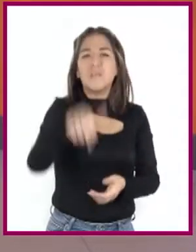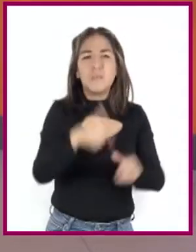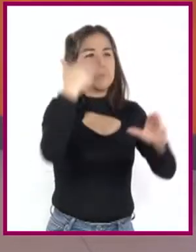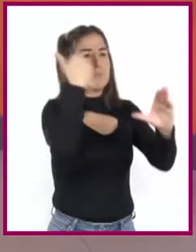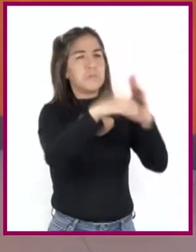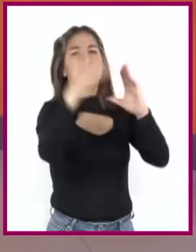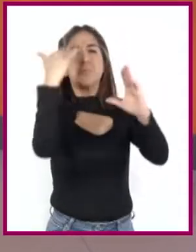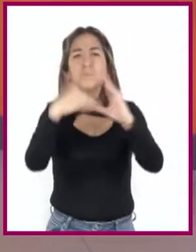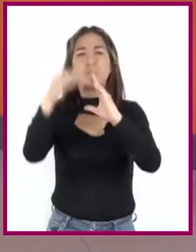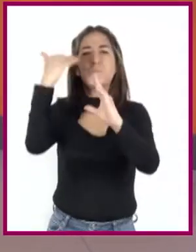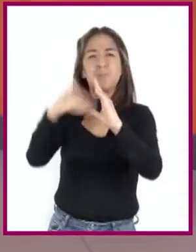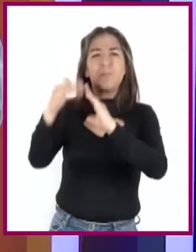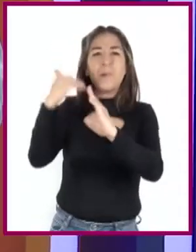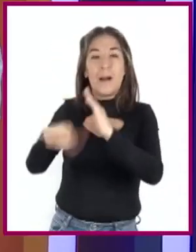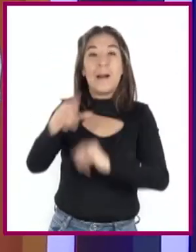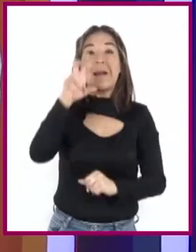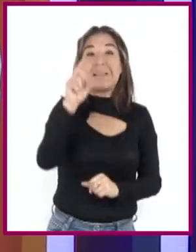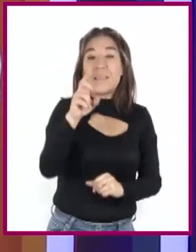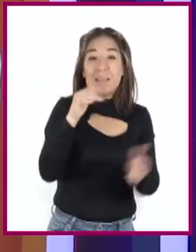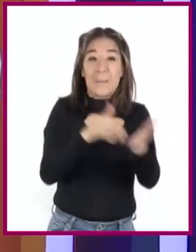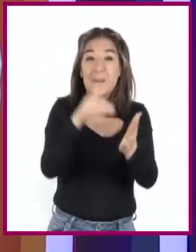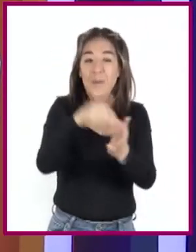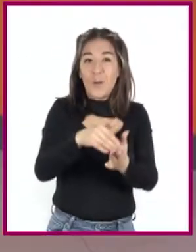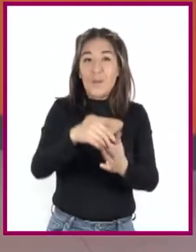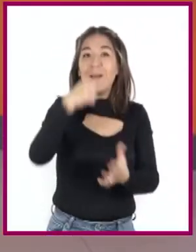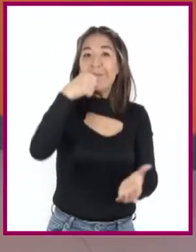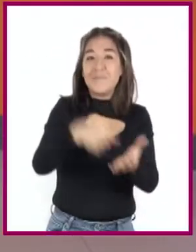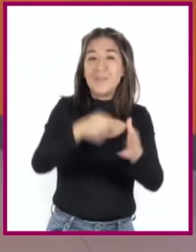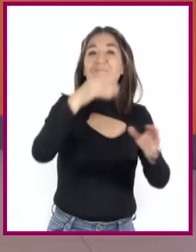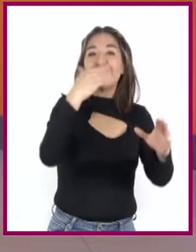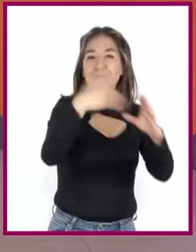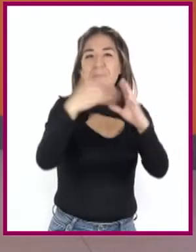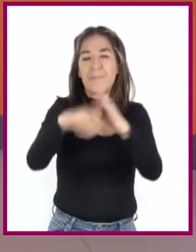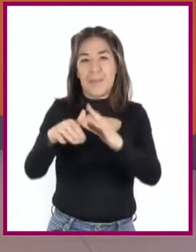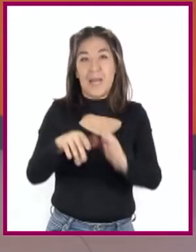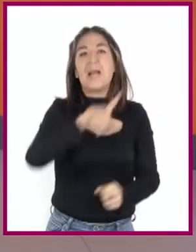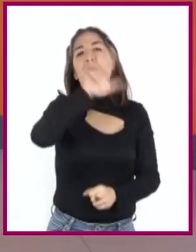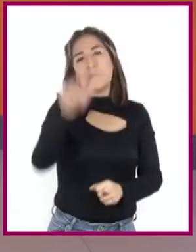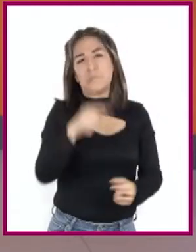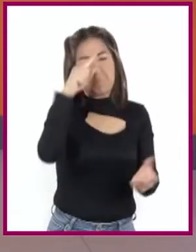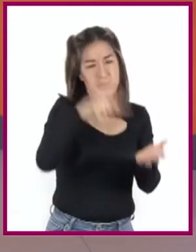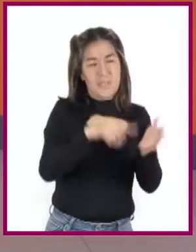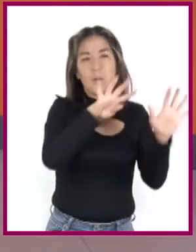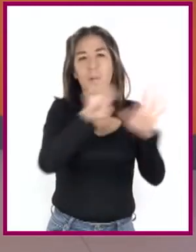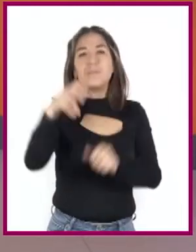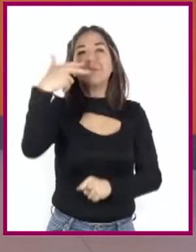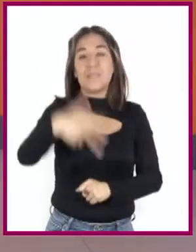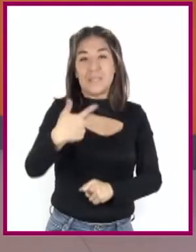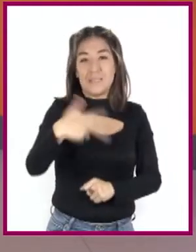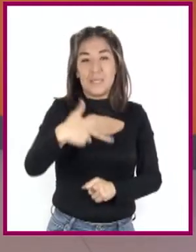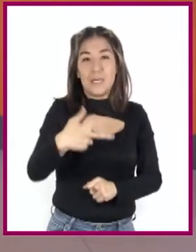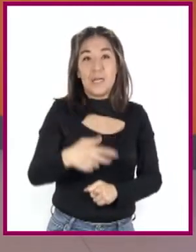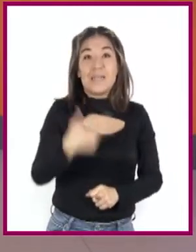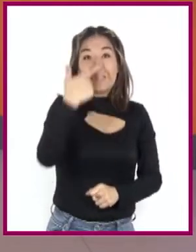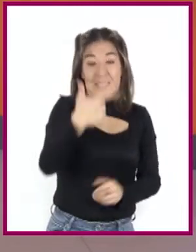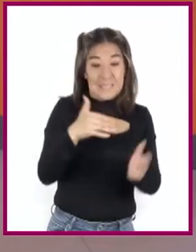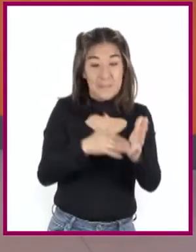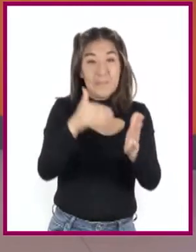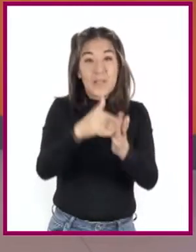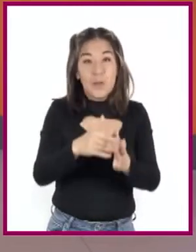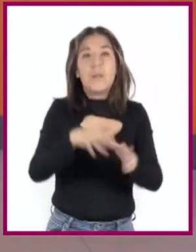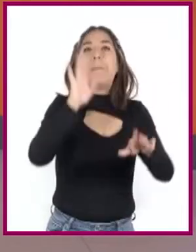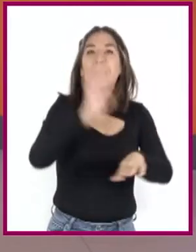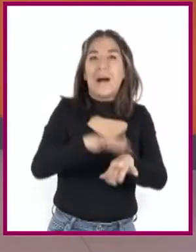a unos 30 millones de mensajes. Hacia 1913 había 7 millones de kilómetros de